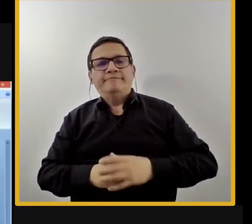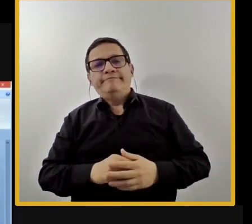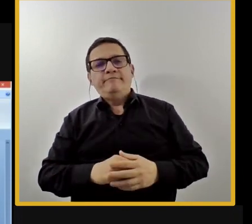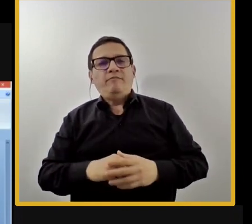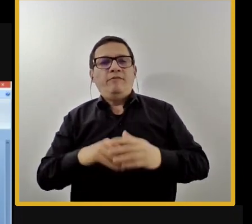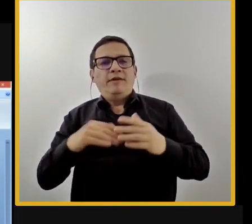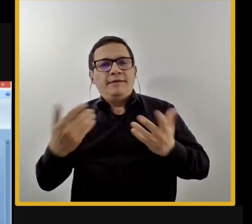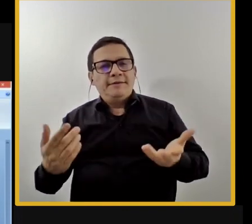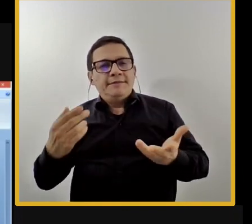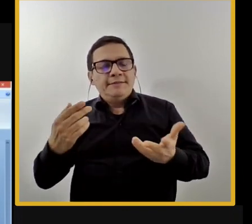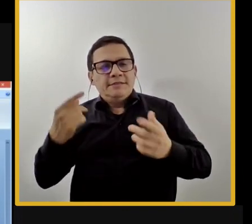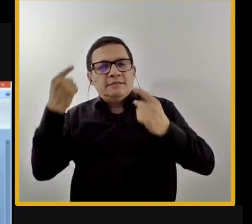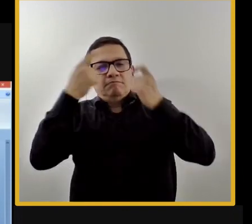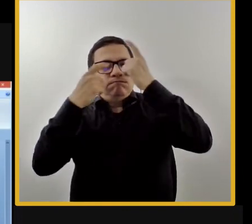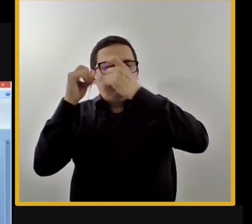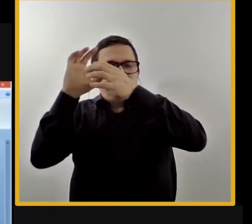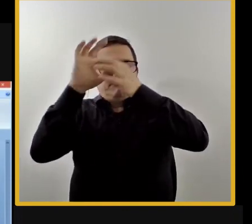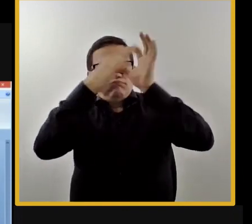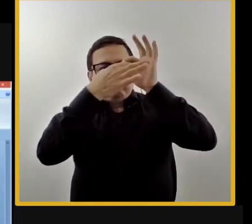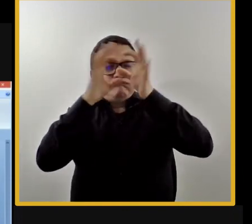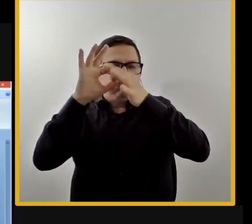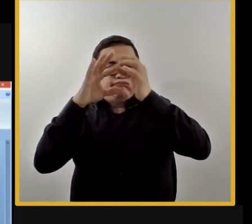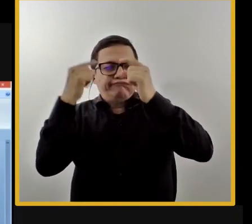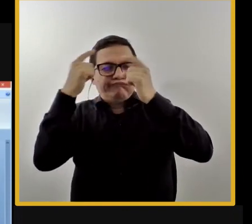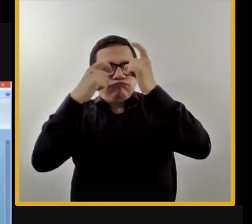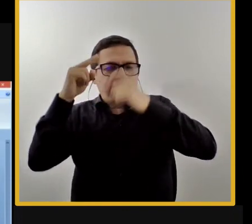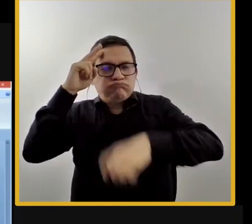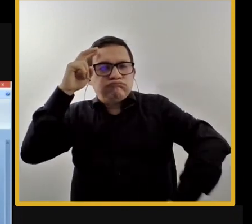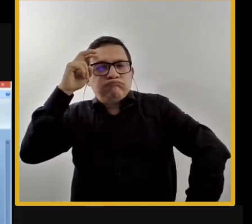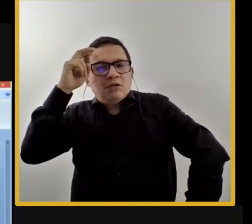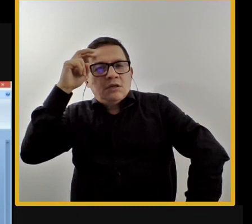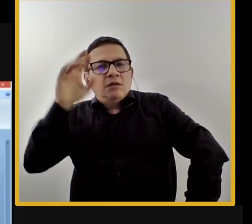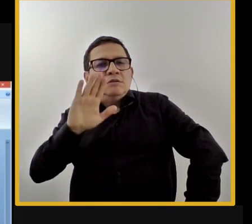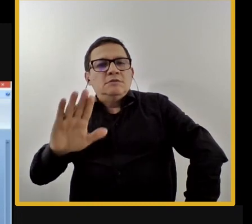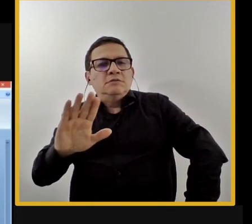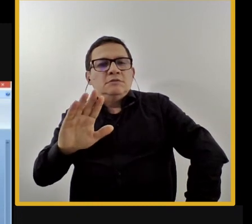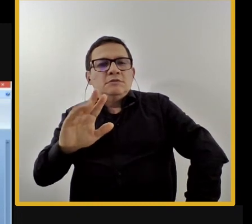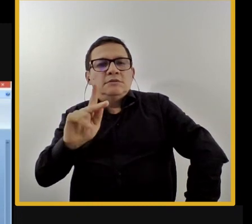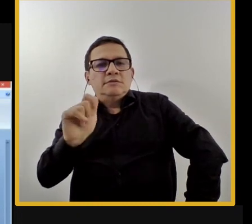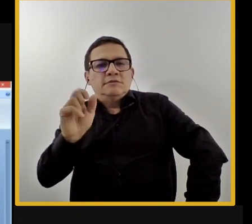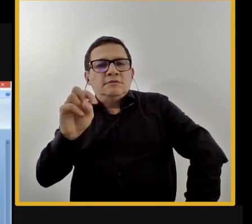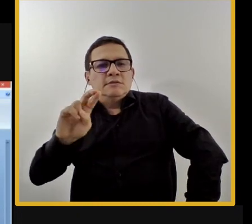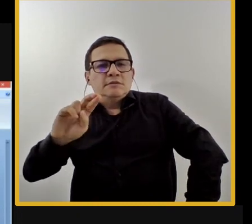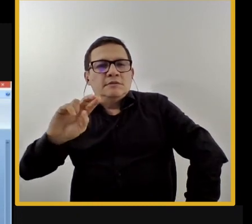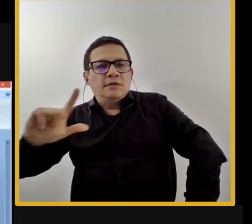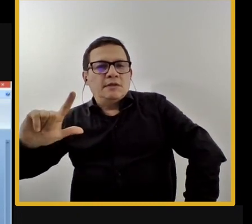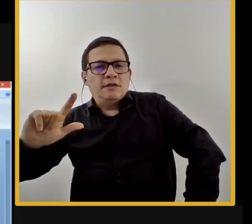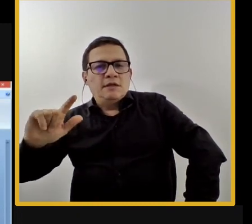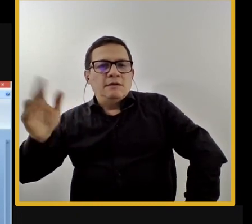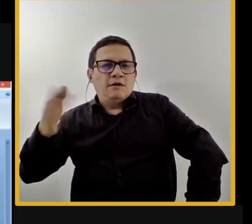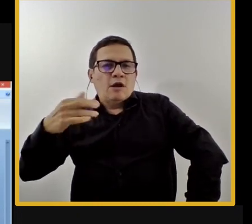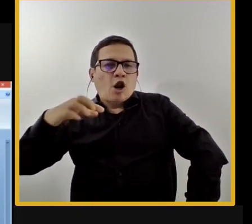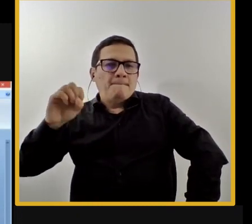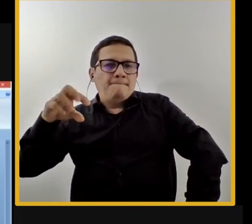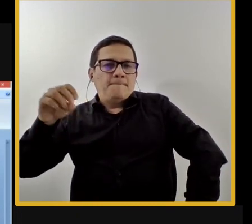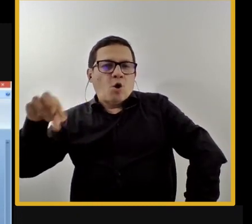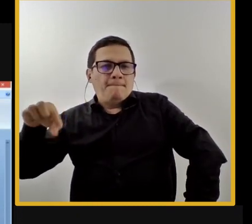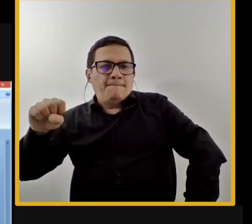Luego, el racionalismo crítico tuvo su origen en la epistemología de Karl Popper. Esta corriente se entiende